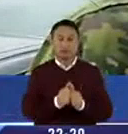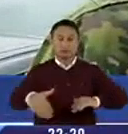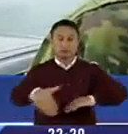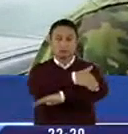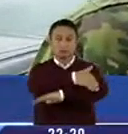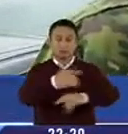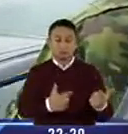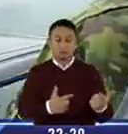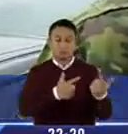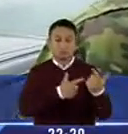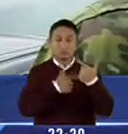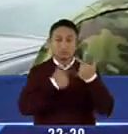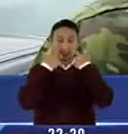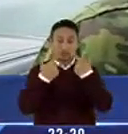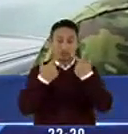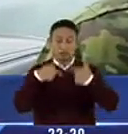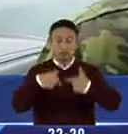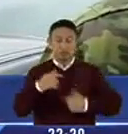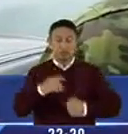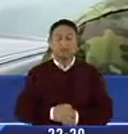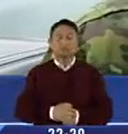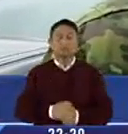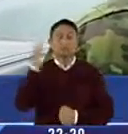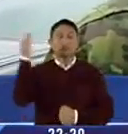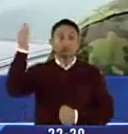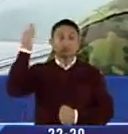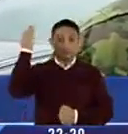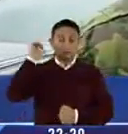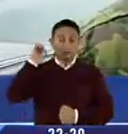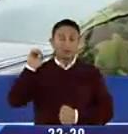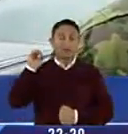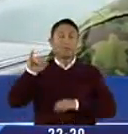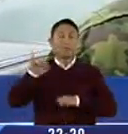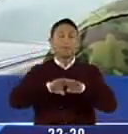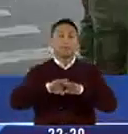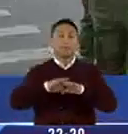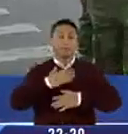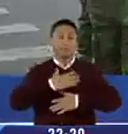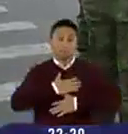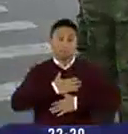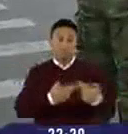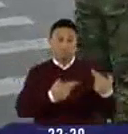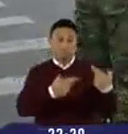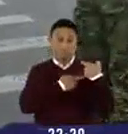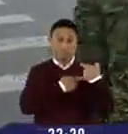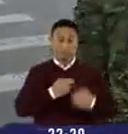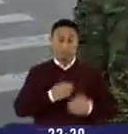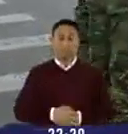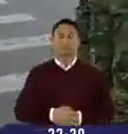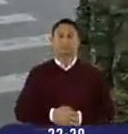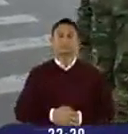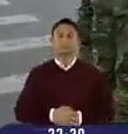viales aquí de la jurisdicción, tanto de la provincia del Carchi cuanto de Imbabura, que es mi jurisdicción. Con cámaras de José Cedeño desde Tulcán.